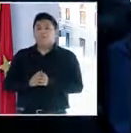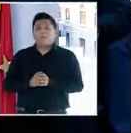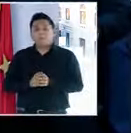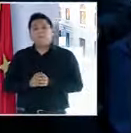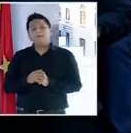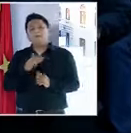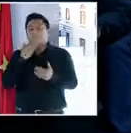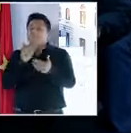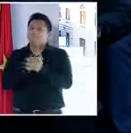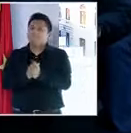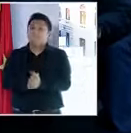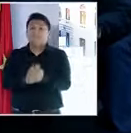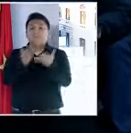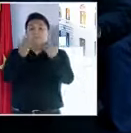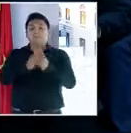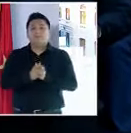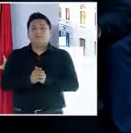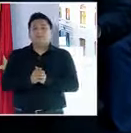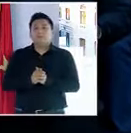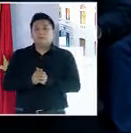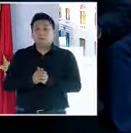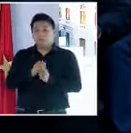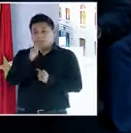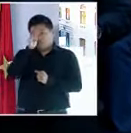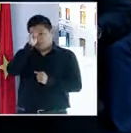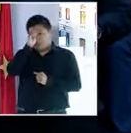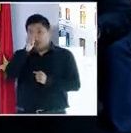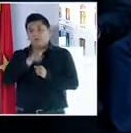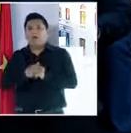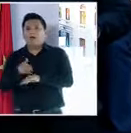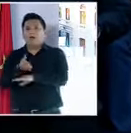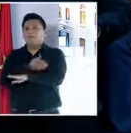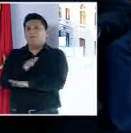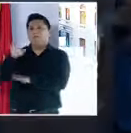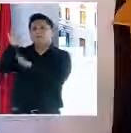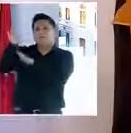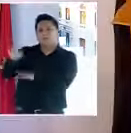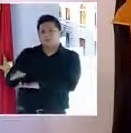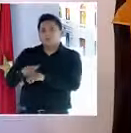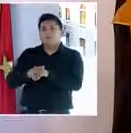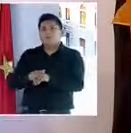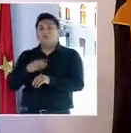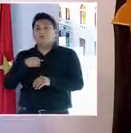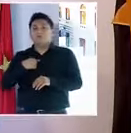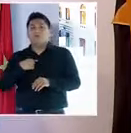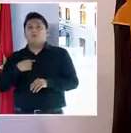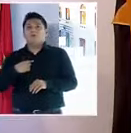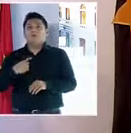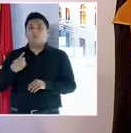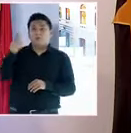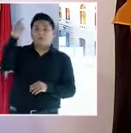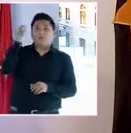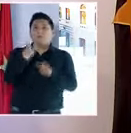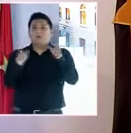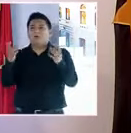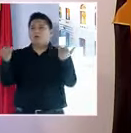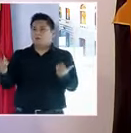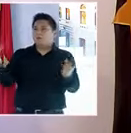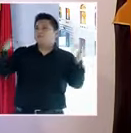un agradecimiento a los honorables diputados de Norte de Santander que nos están